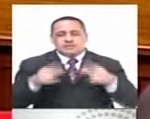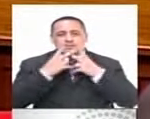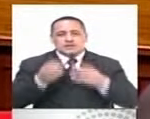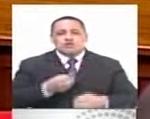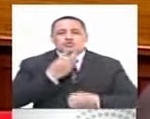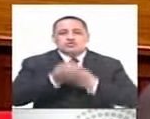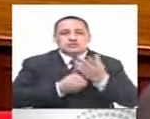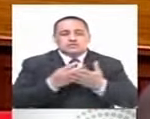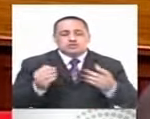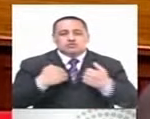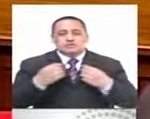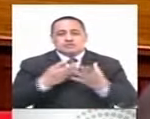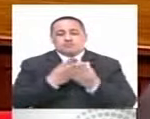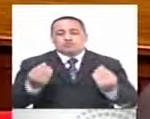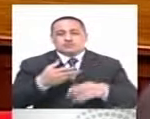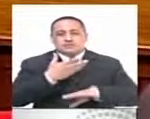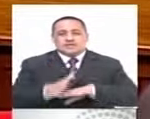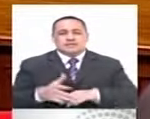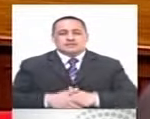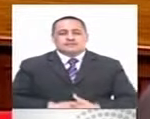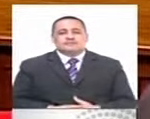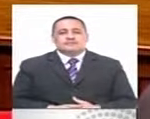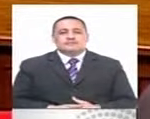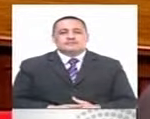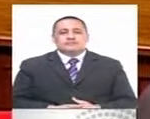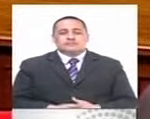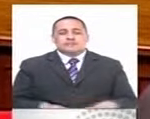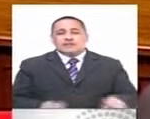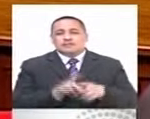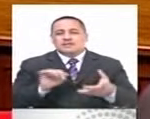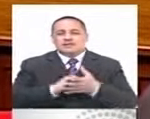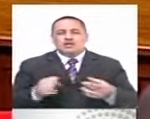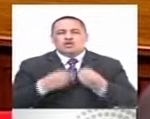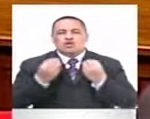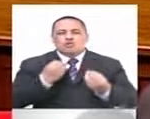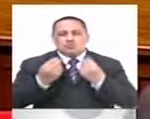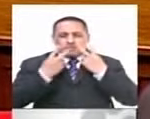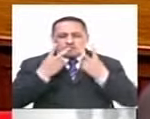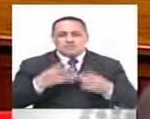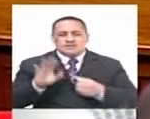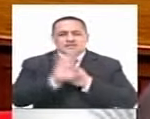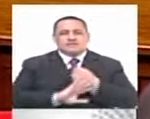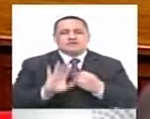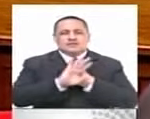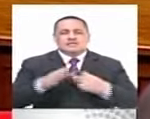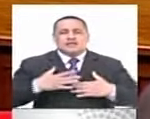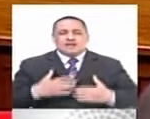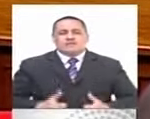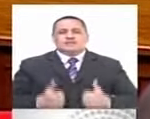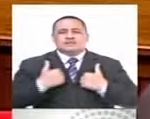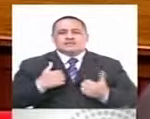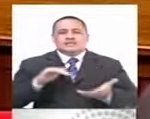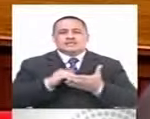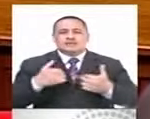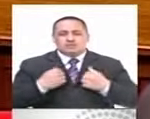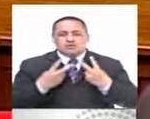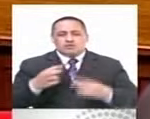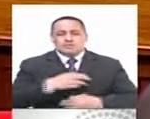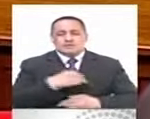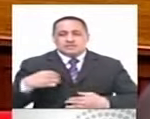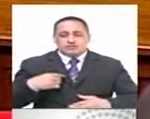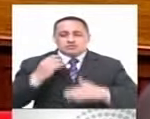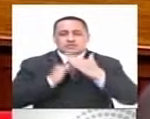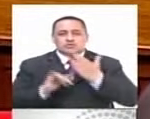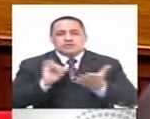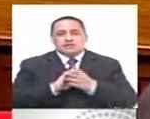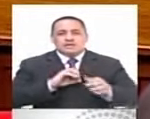llega o llega demasiado tardía. Entonces, ¿cómo vamos a defender la tierra y la vida si tenemos a un ministro del Interior